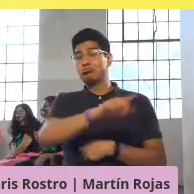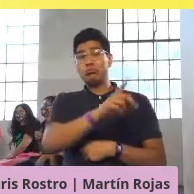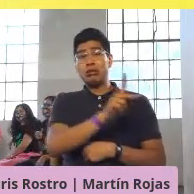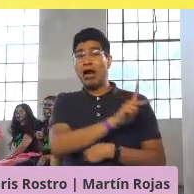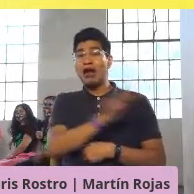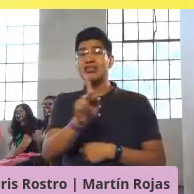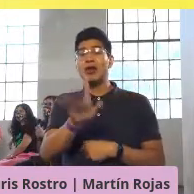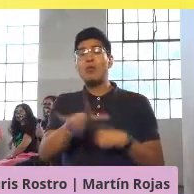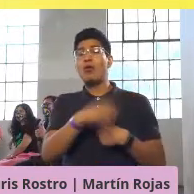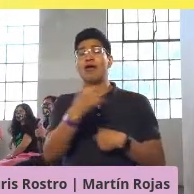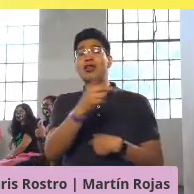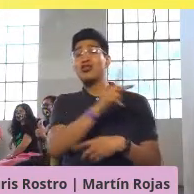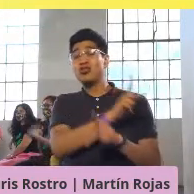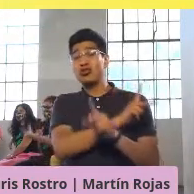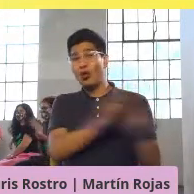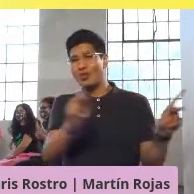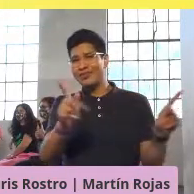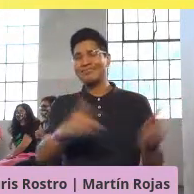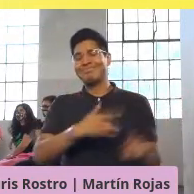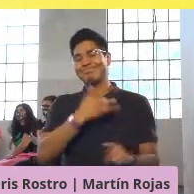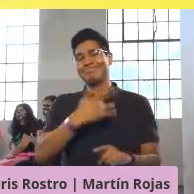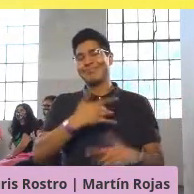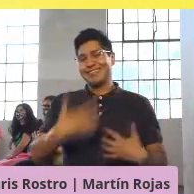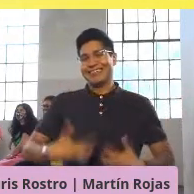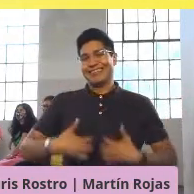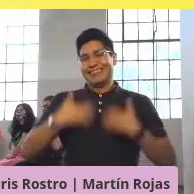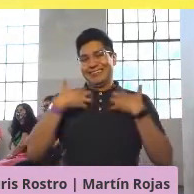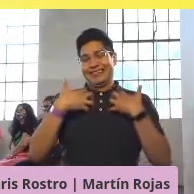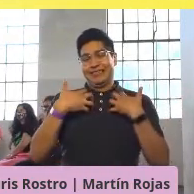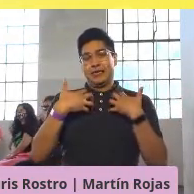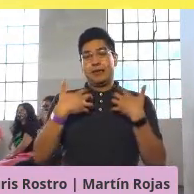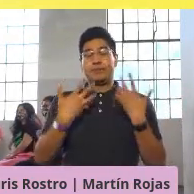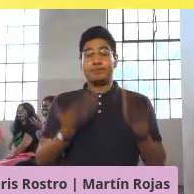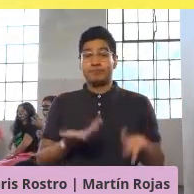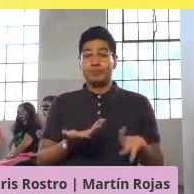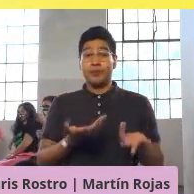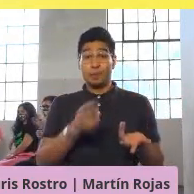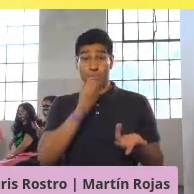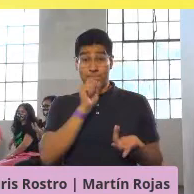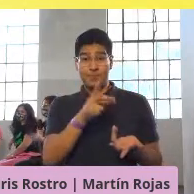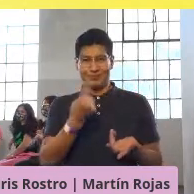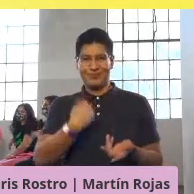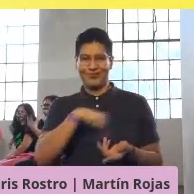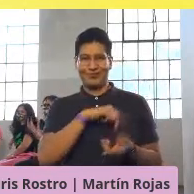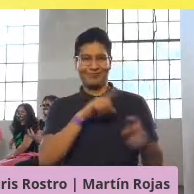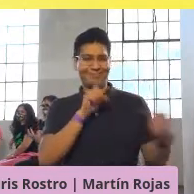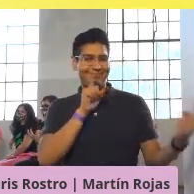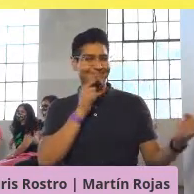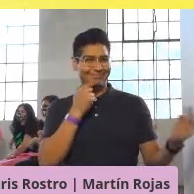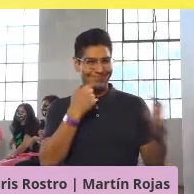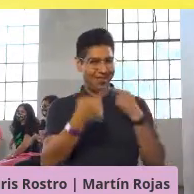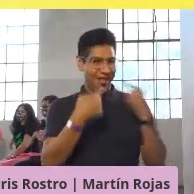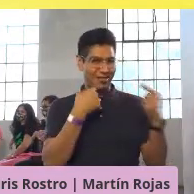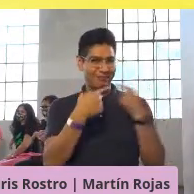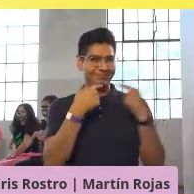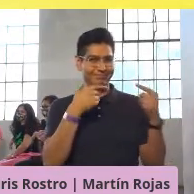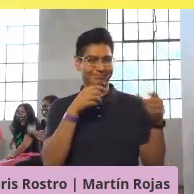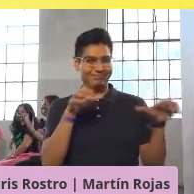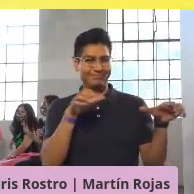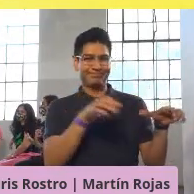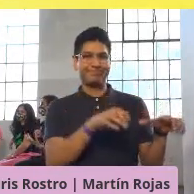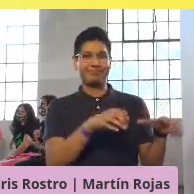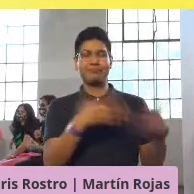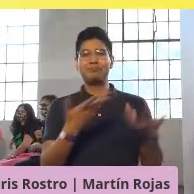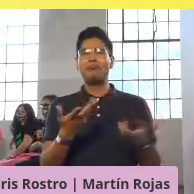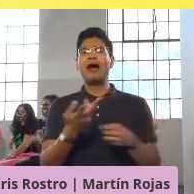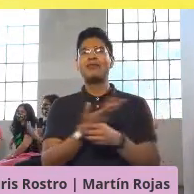la incomodidad. Y hablando entre nosotras, nos dimos cuenta de que, por ejemplo,